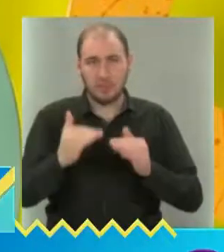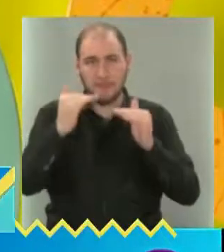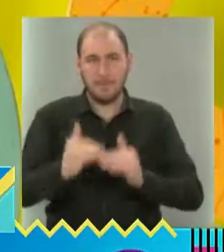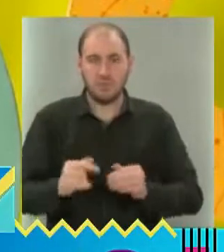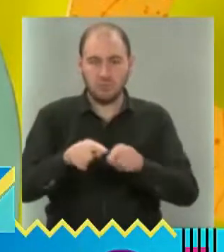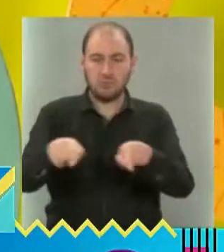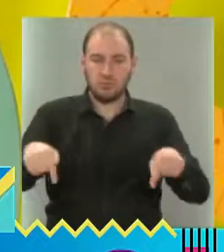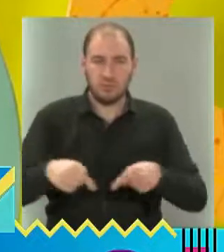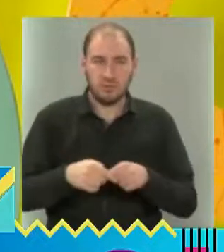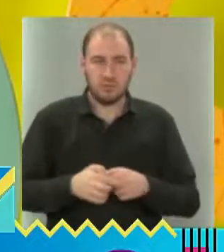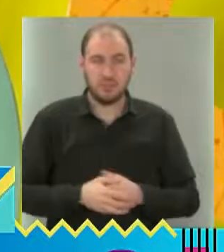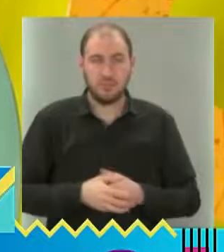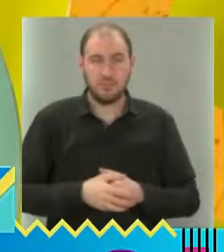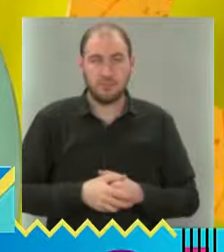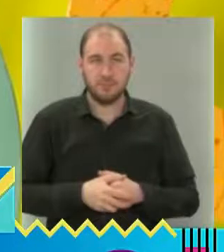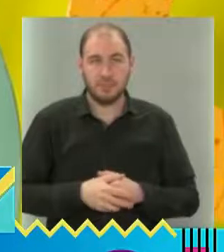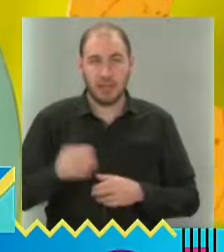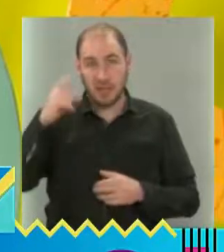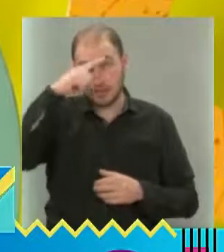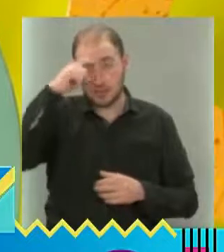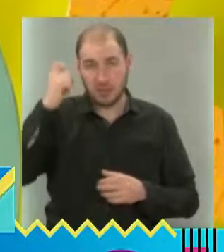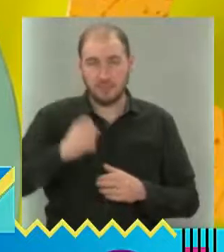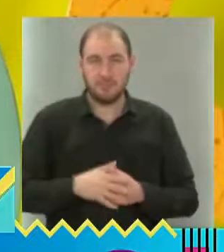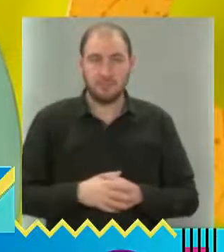la superficie nacional,